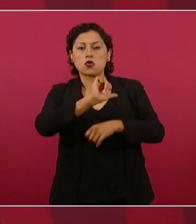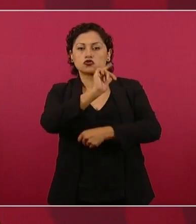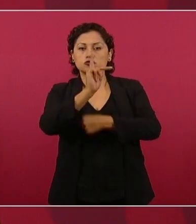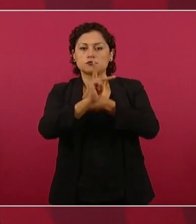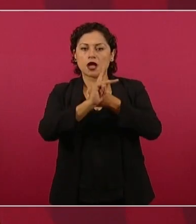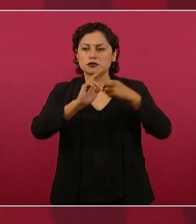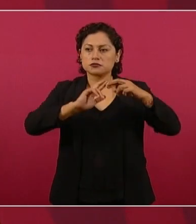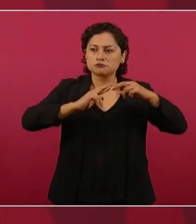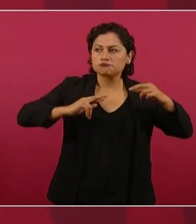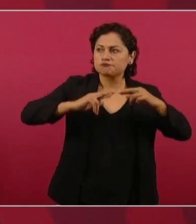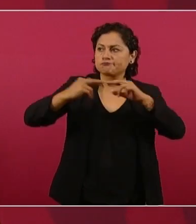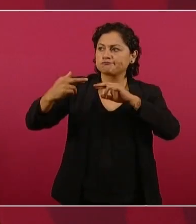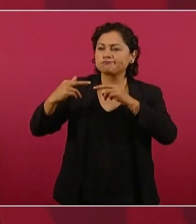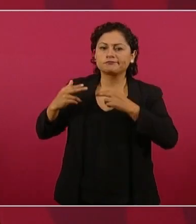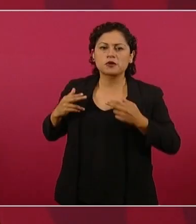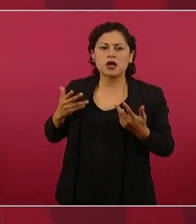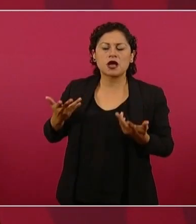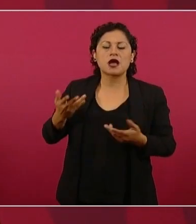que viene